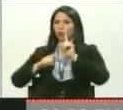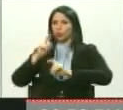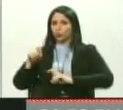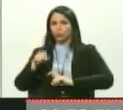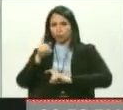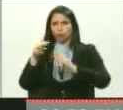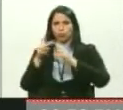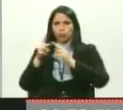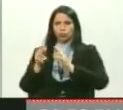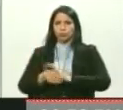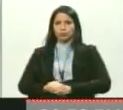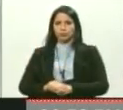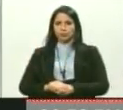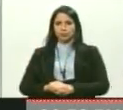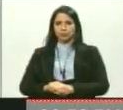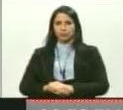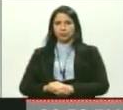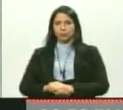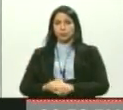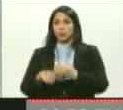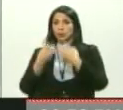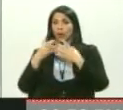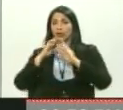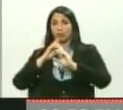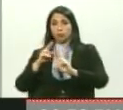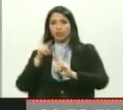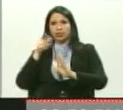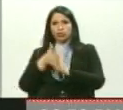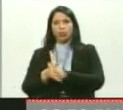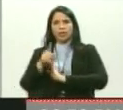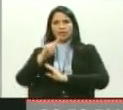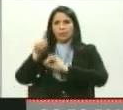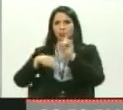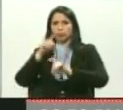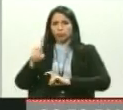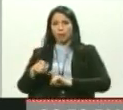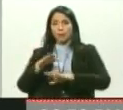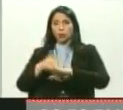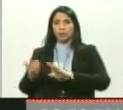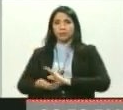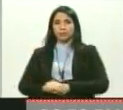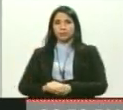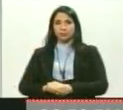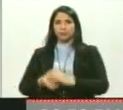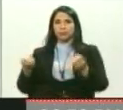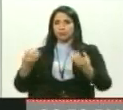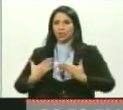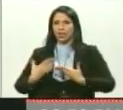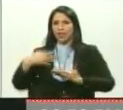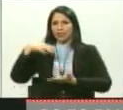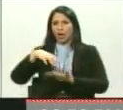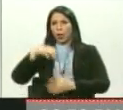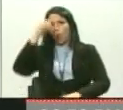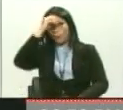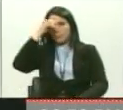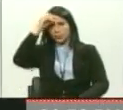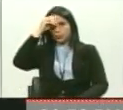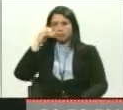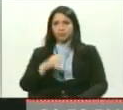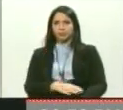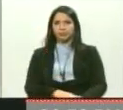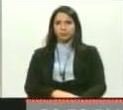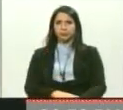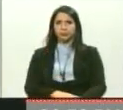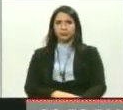conoces, tiene buenos resultados esa encuesta, porque nos da el estado de opinión